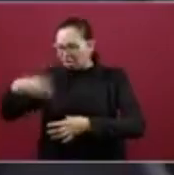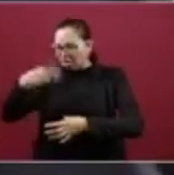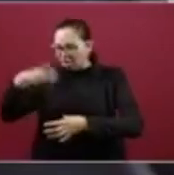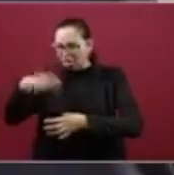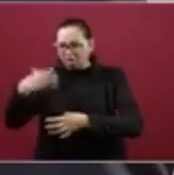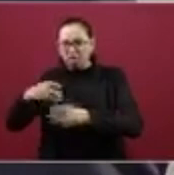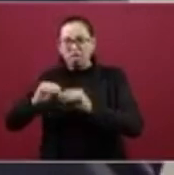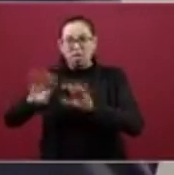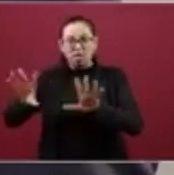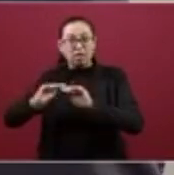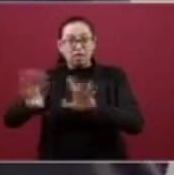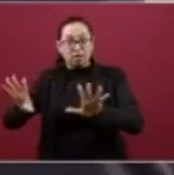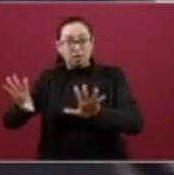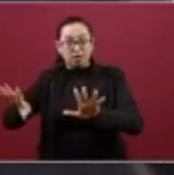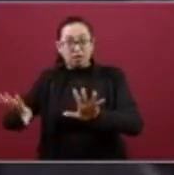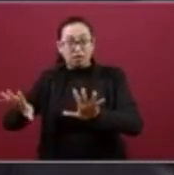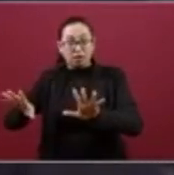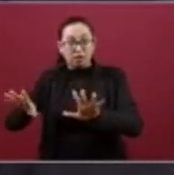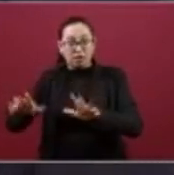o